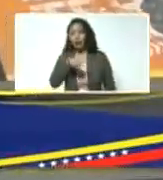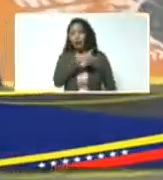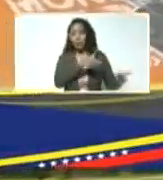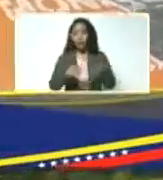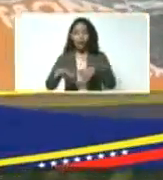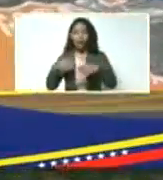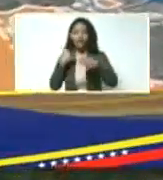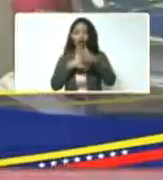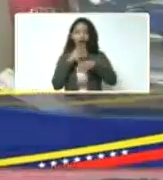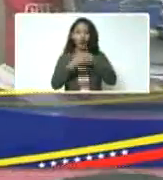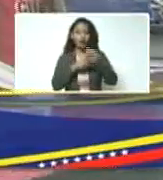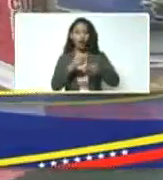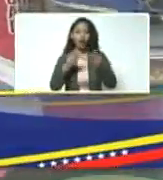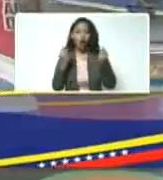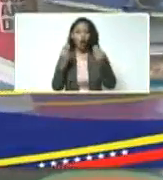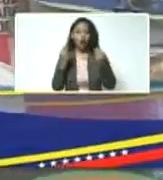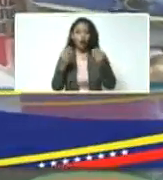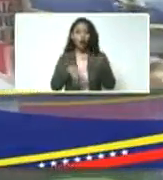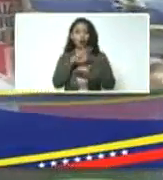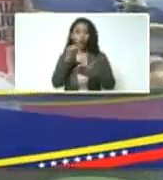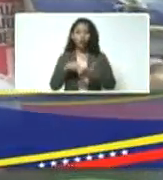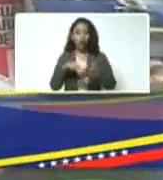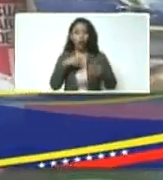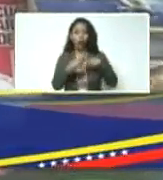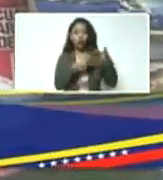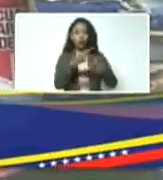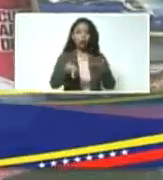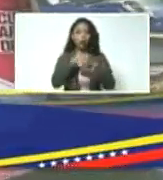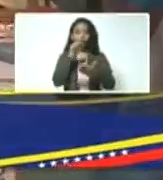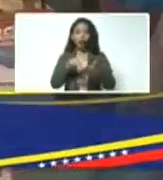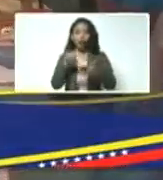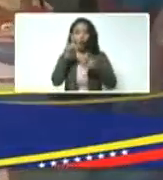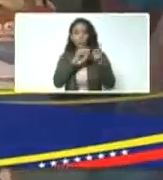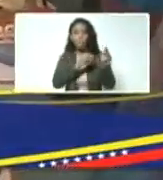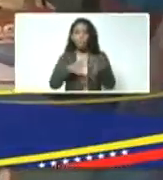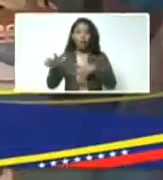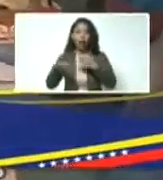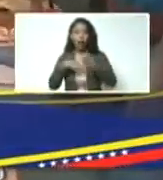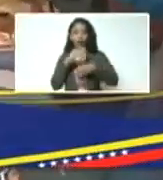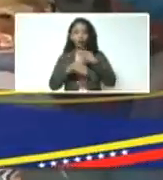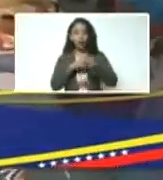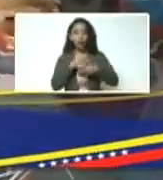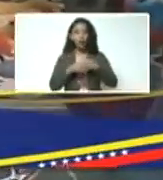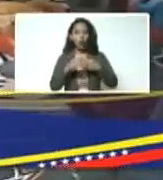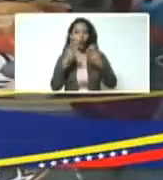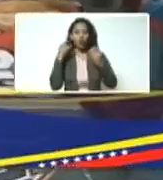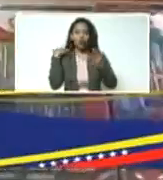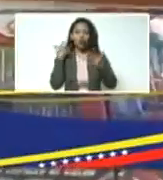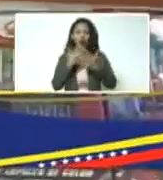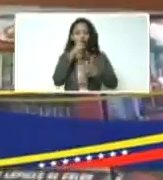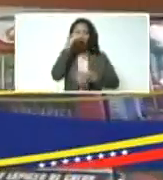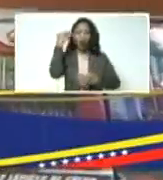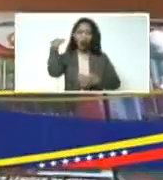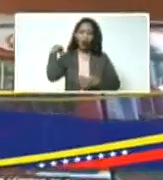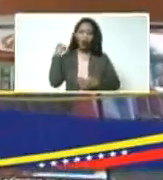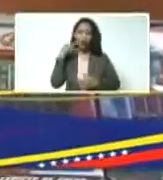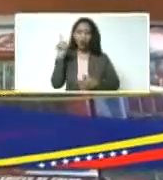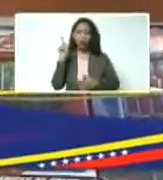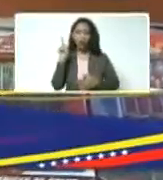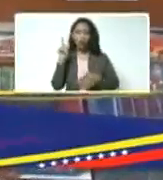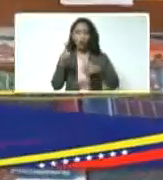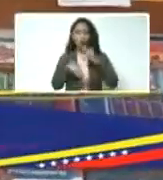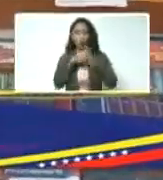a tributar a lo que es la economía nacional, a lo que es la producción nacional, un plan que ha sido, hace muchos años fue totalmente importado,